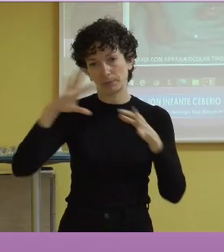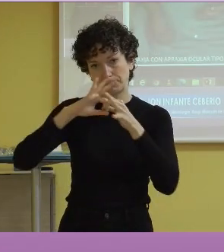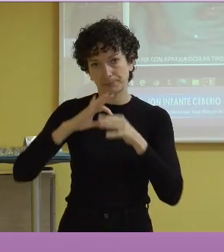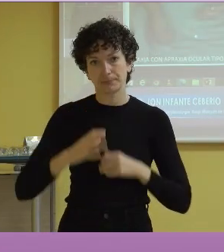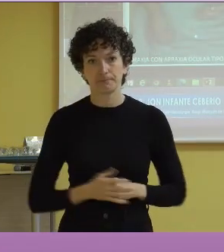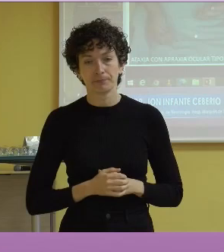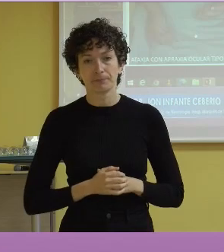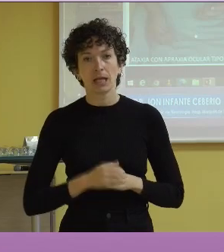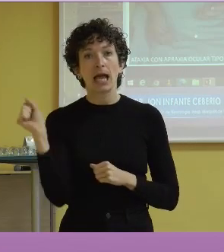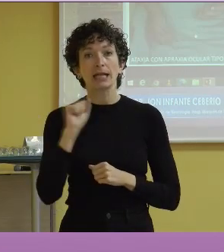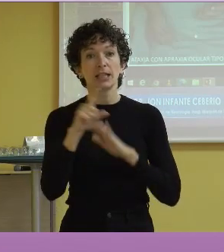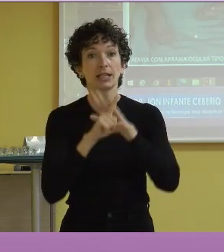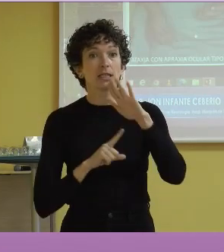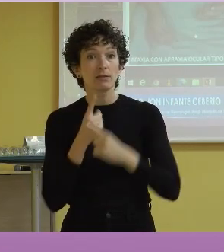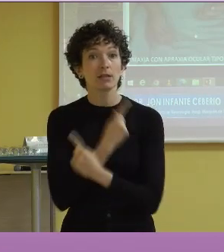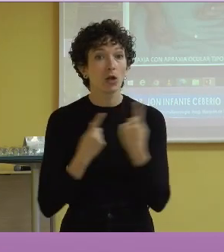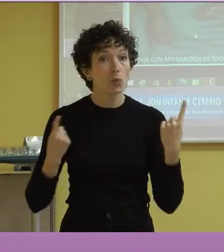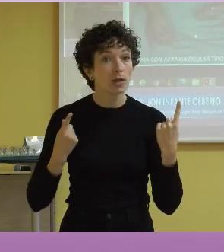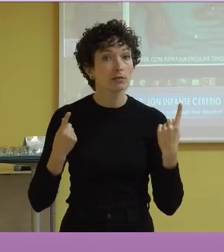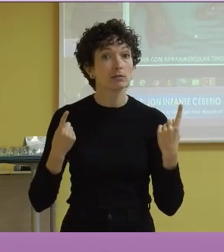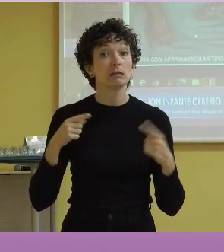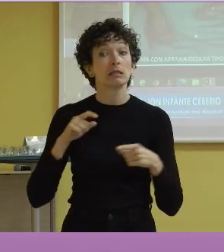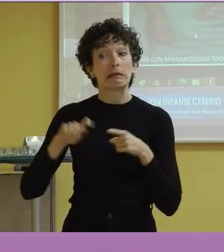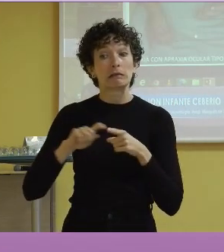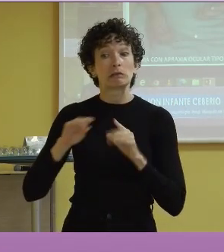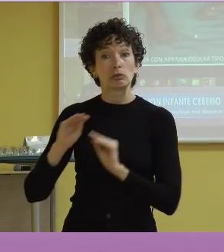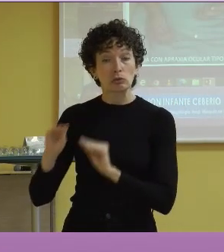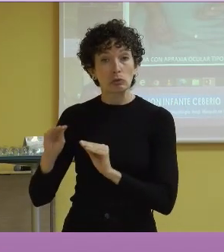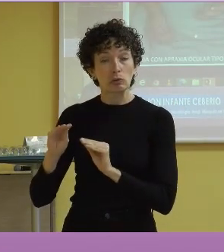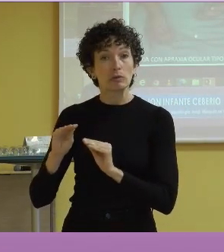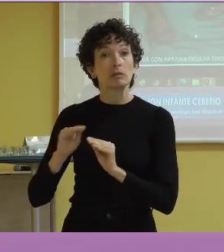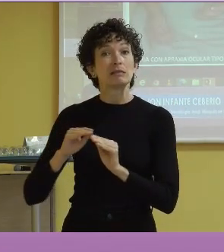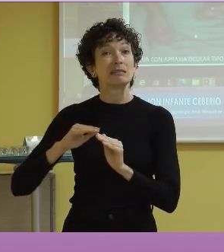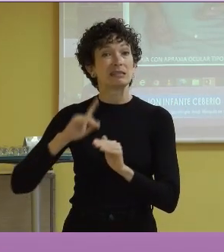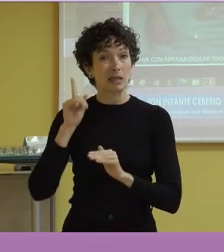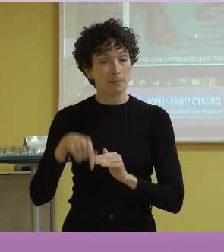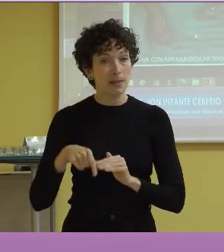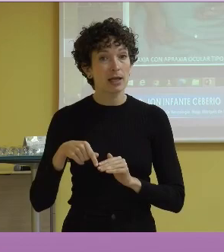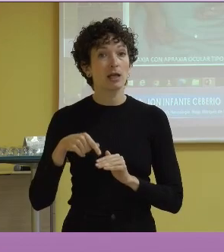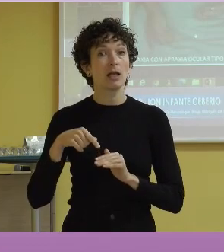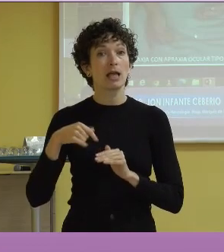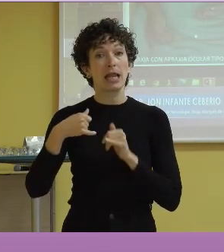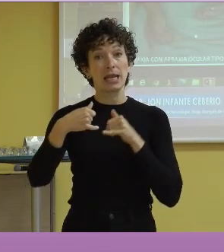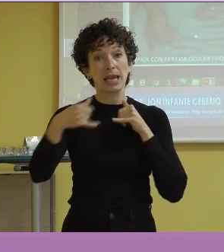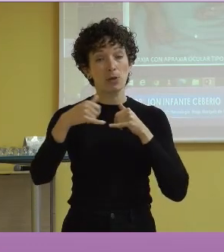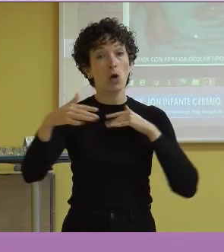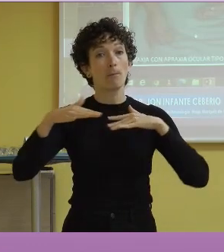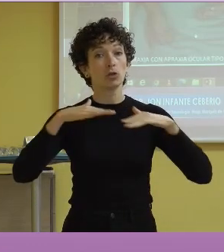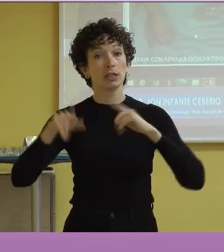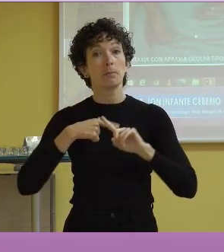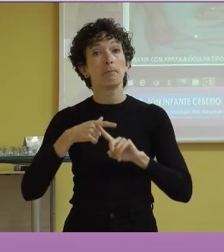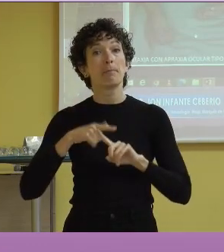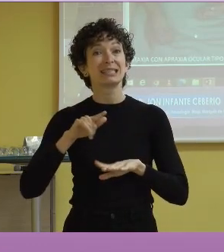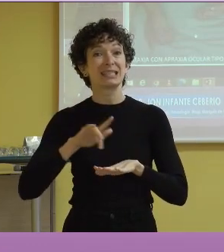Hay algunas ataxias recesivas que característicamente se afecta también los nervios motores y sensitivos periféricos, ¿no?